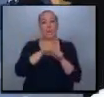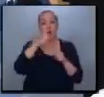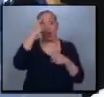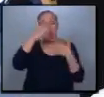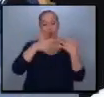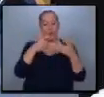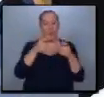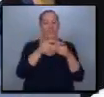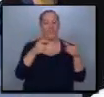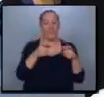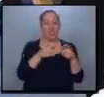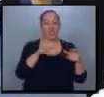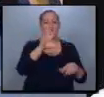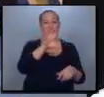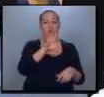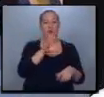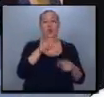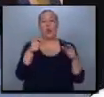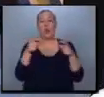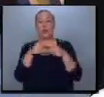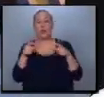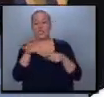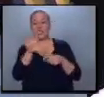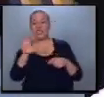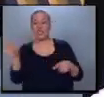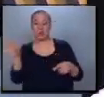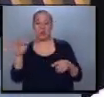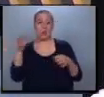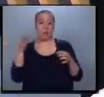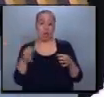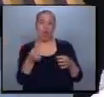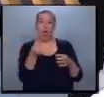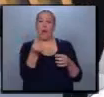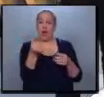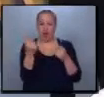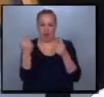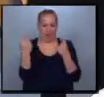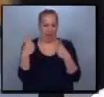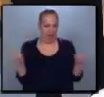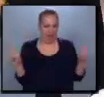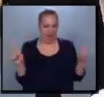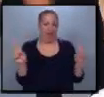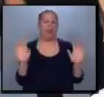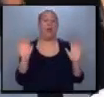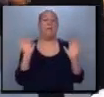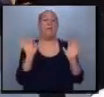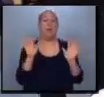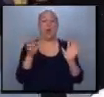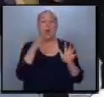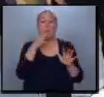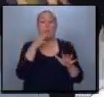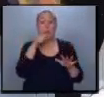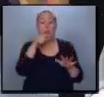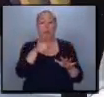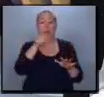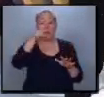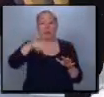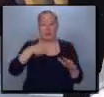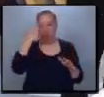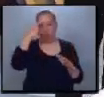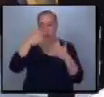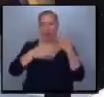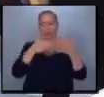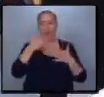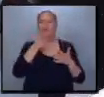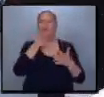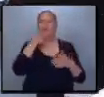un billete de 5 pesos y uno de 500. Obviamente nada que ver el valor. Pero el verde en cuestión te puede llevar a que en el